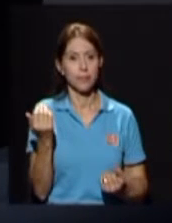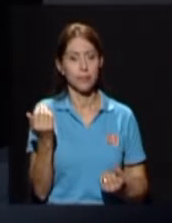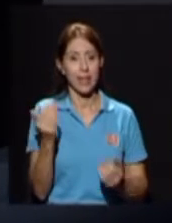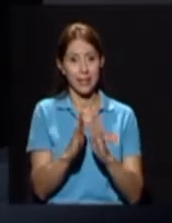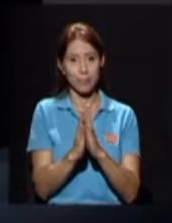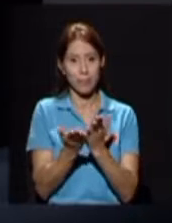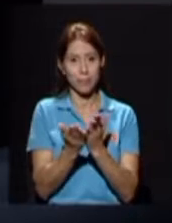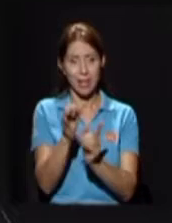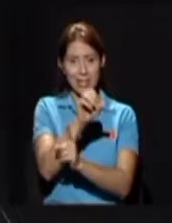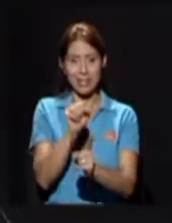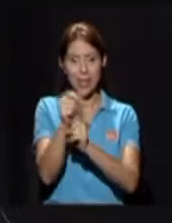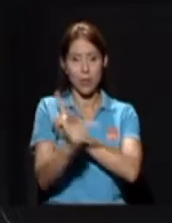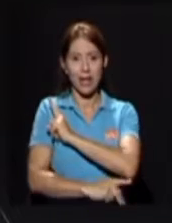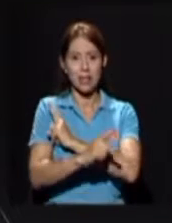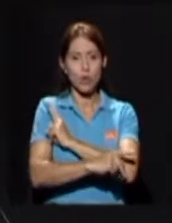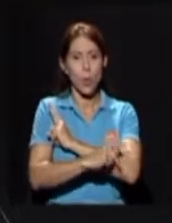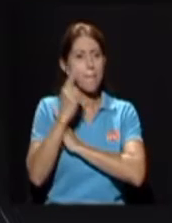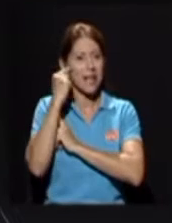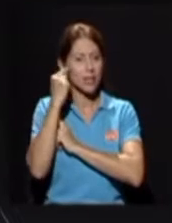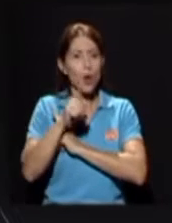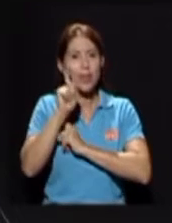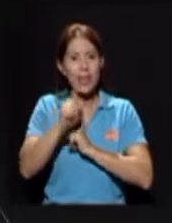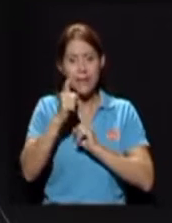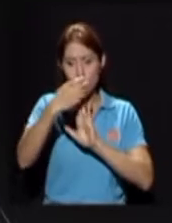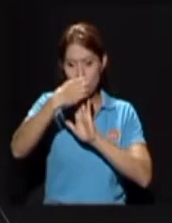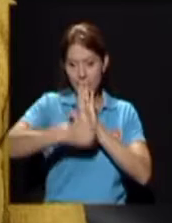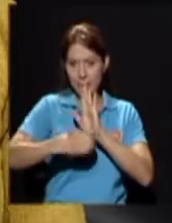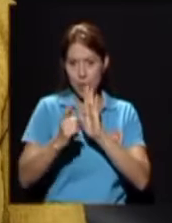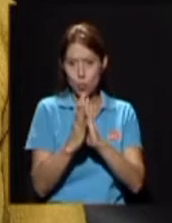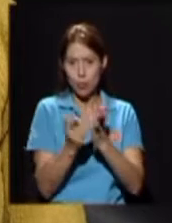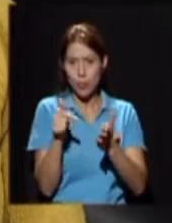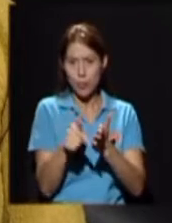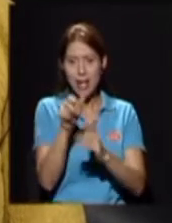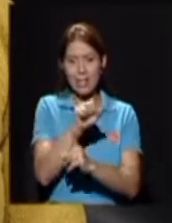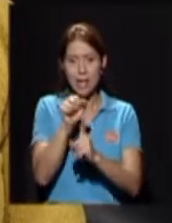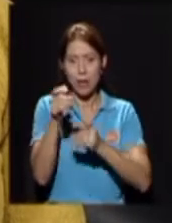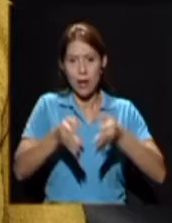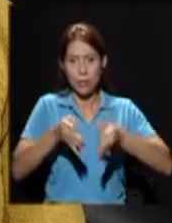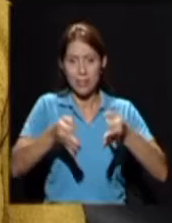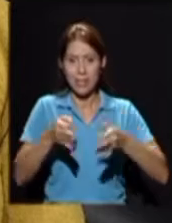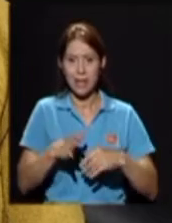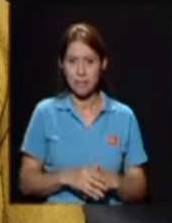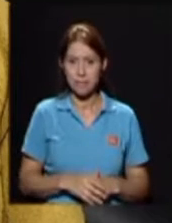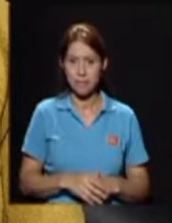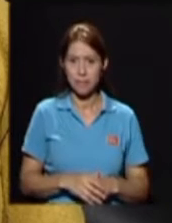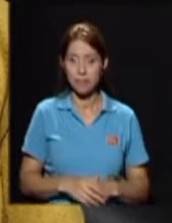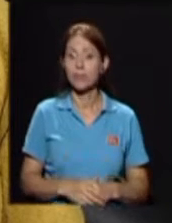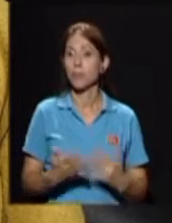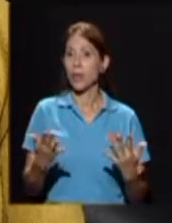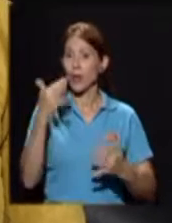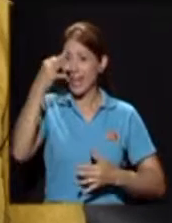Estado de la Nación pensó que había que ser un Estado de la Justicia? Mire, creo que hay una demanda cada vez